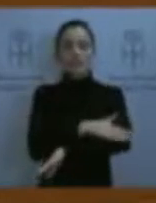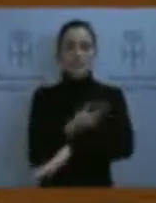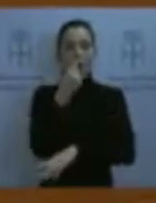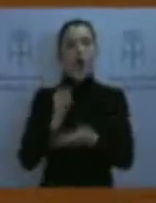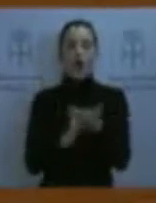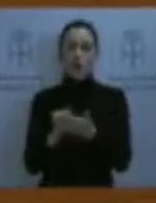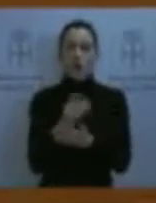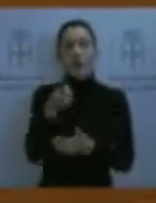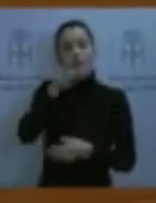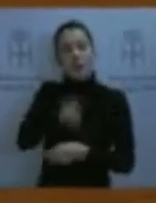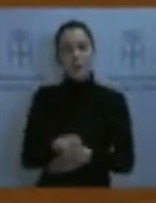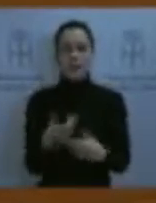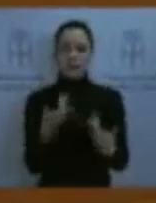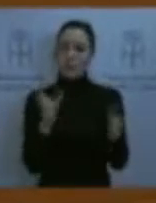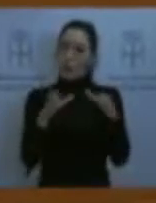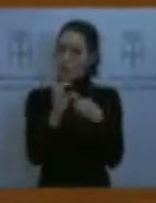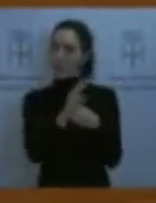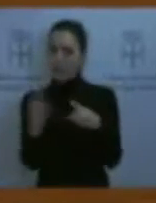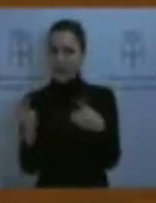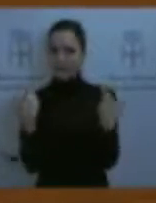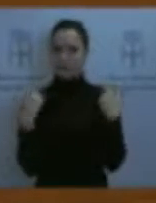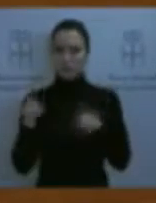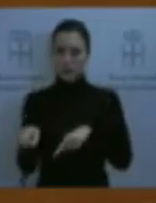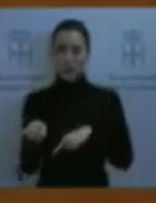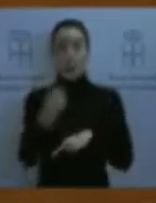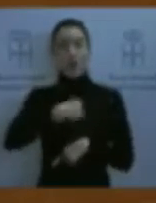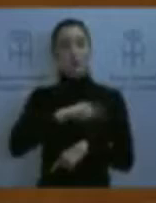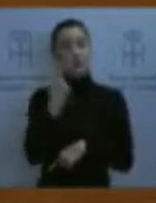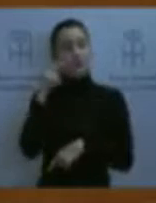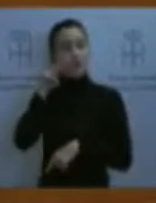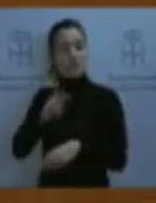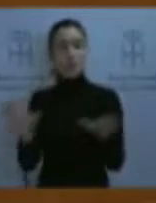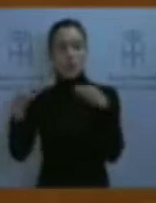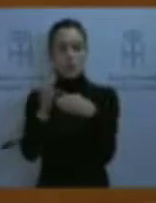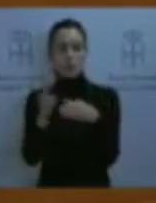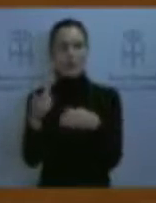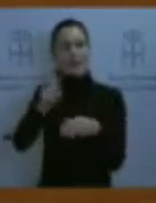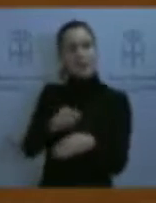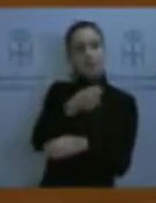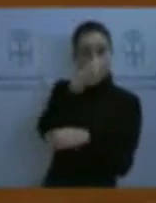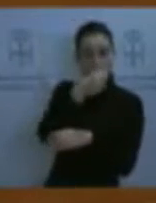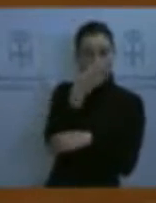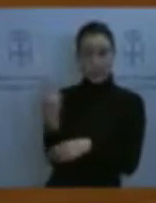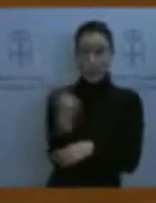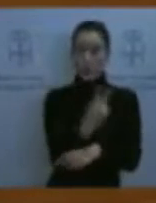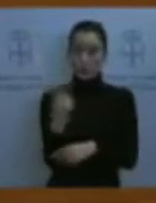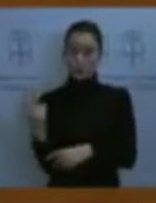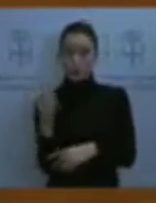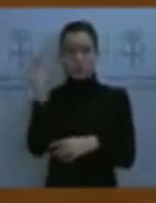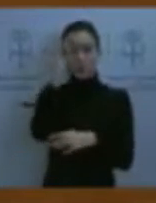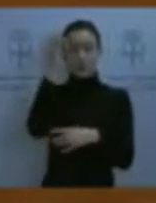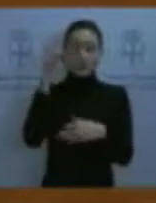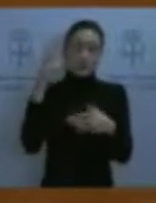que tanto el Partido Popular como el Partido Socialista comparten en gran medida la responsabilidad, ya sea por la ordenación económica, ya sea